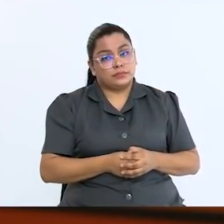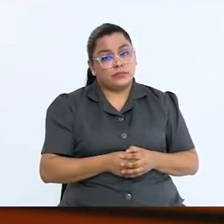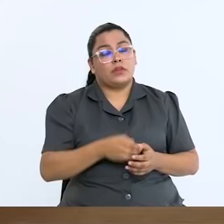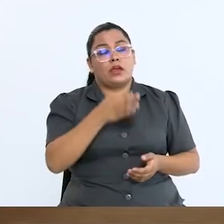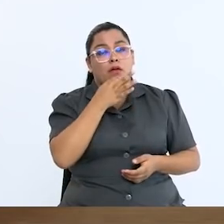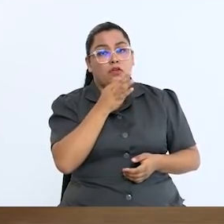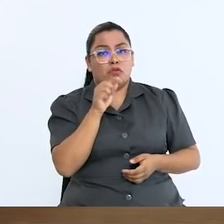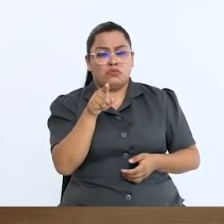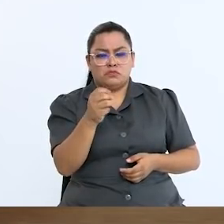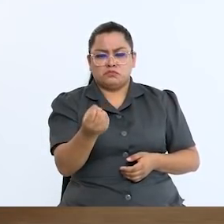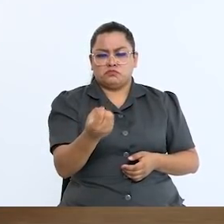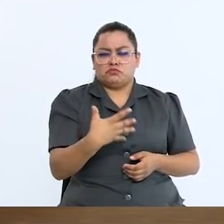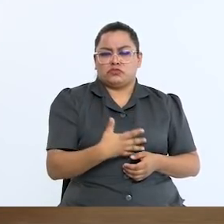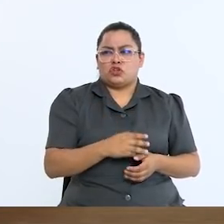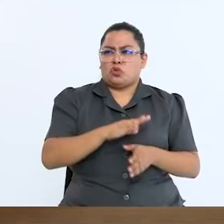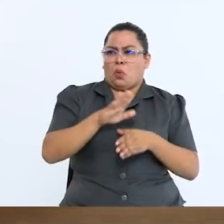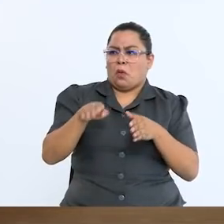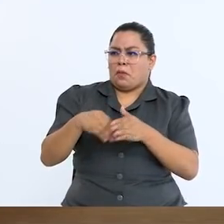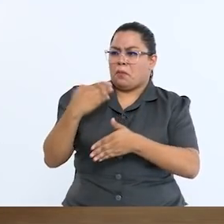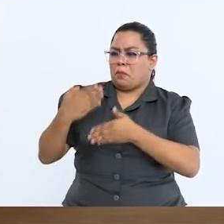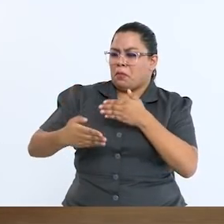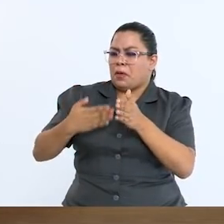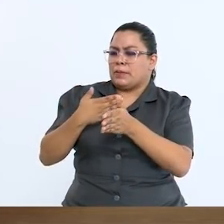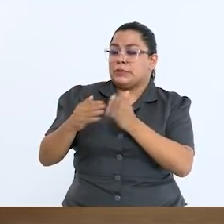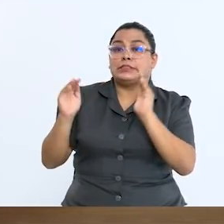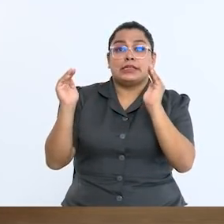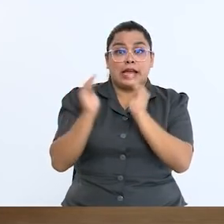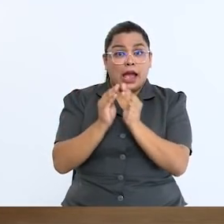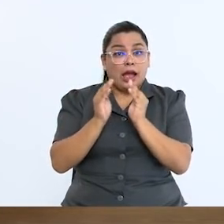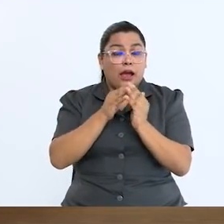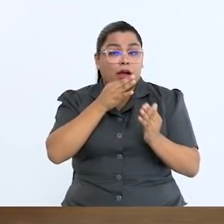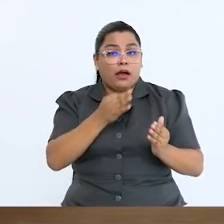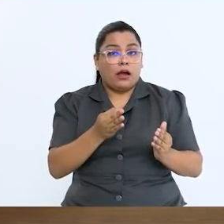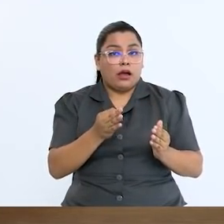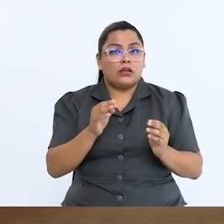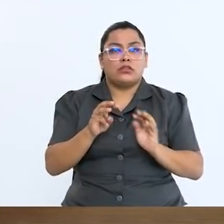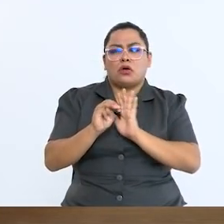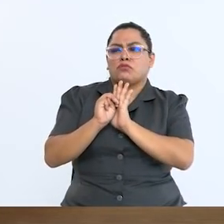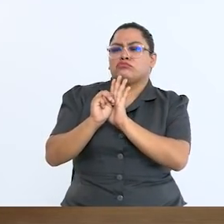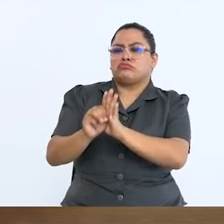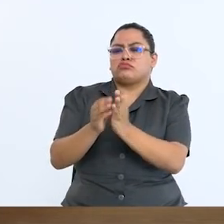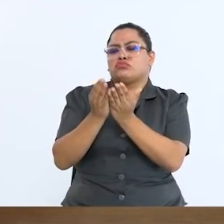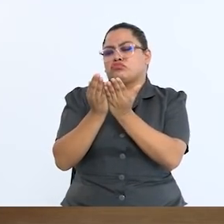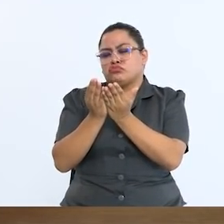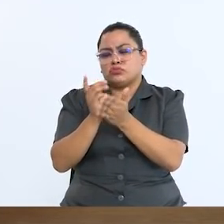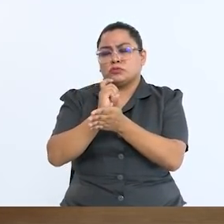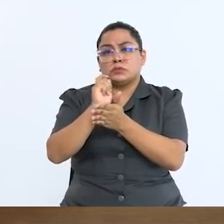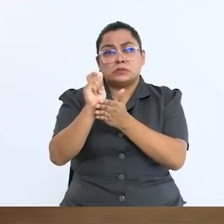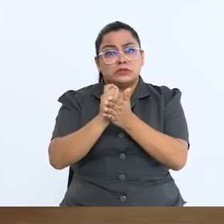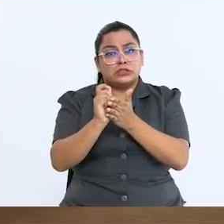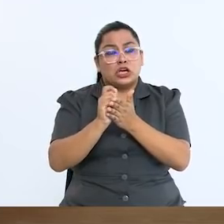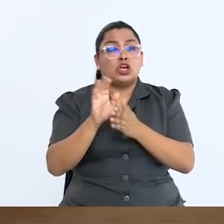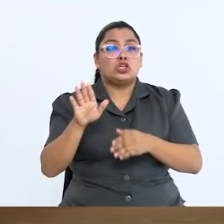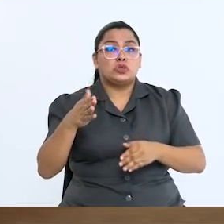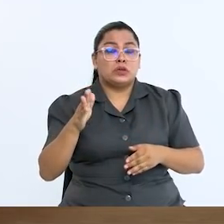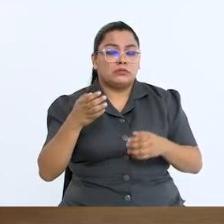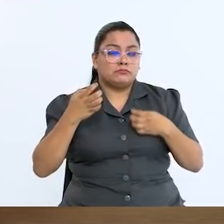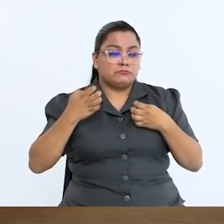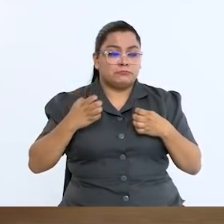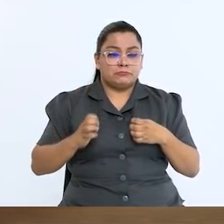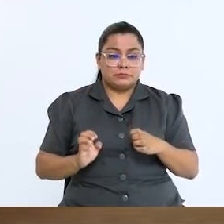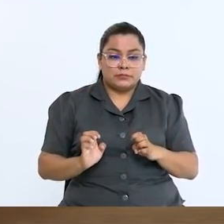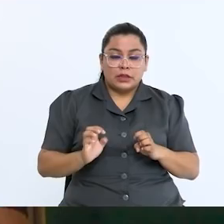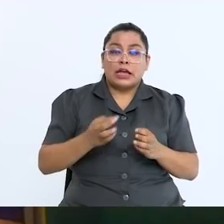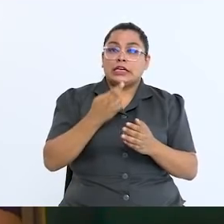Bueno, Alondra, que entonces, como tú acabas de decir, todo este proceso comienza en casa, con aquel modelaje de lectura y escritura y